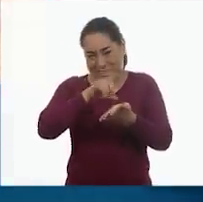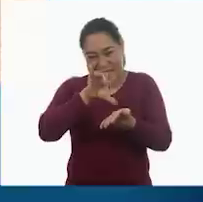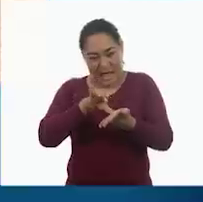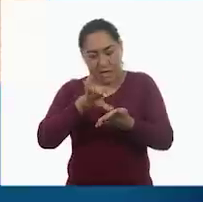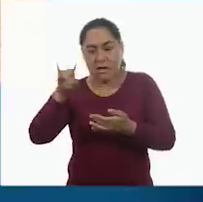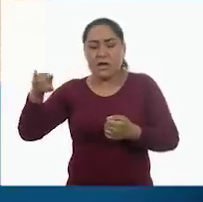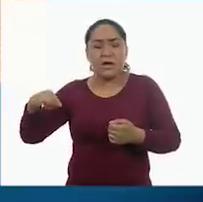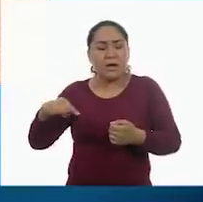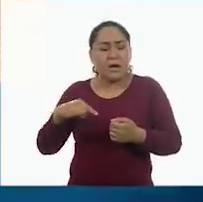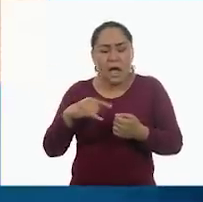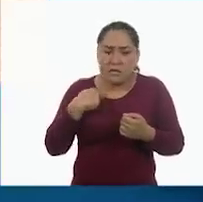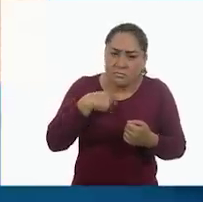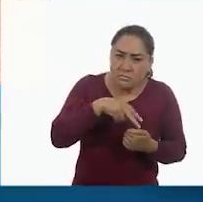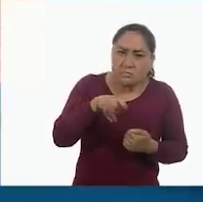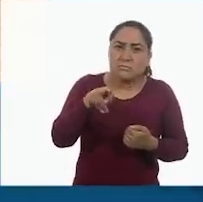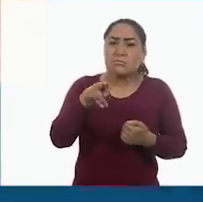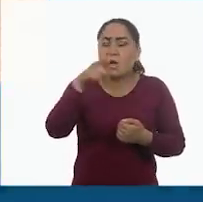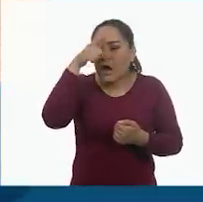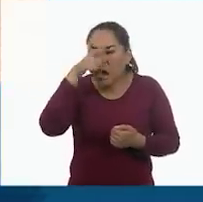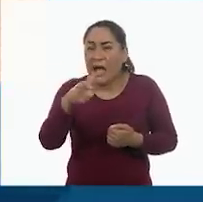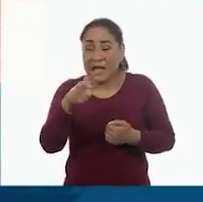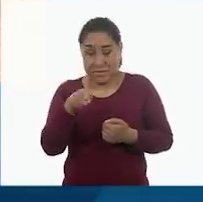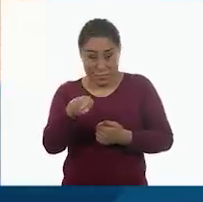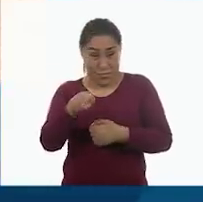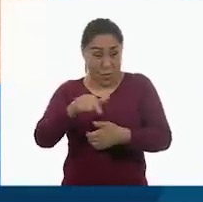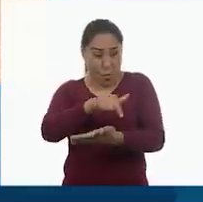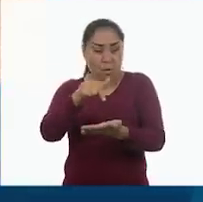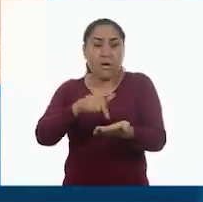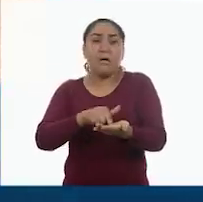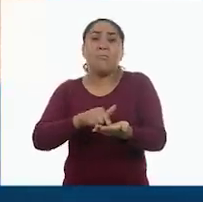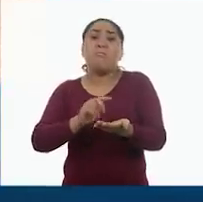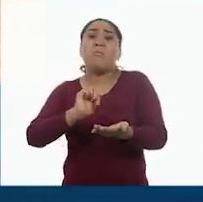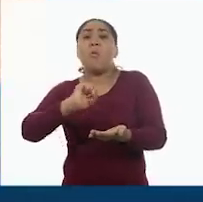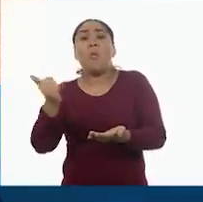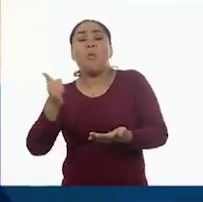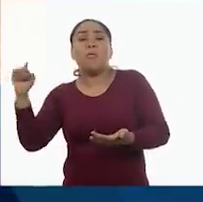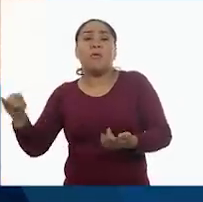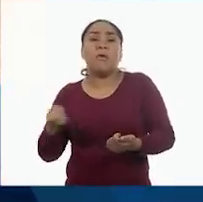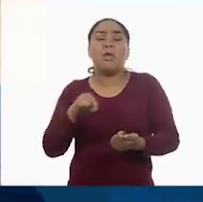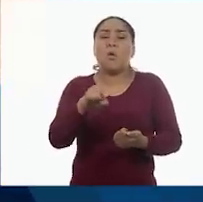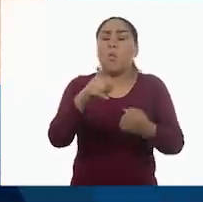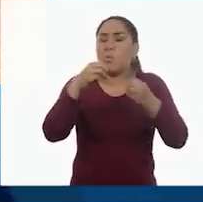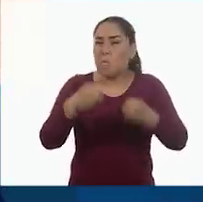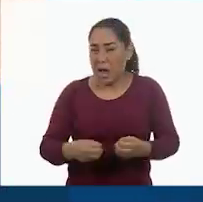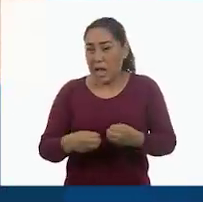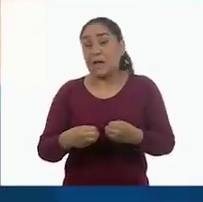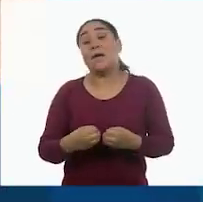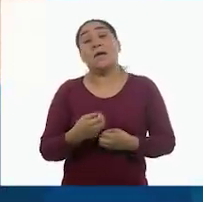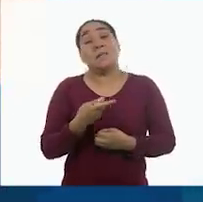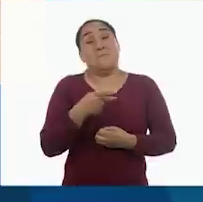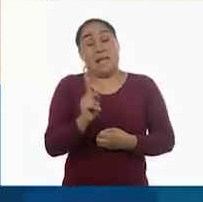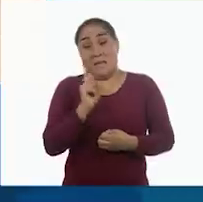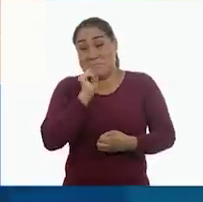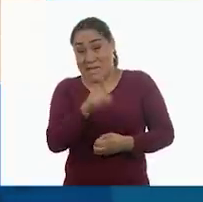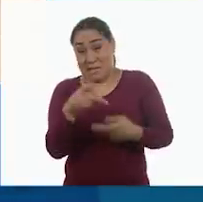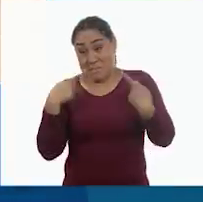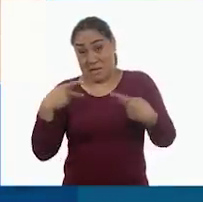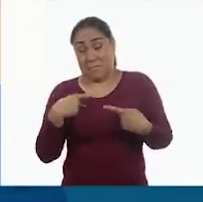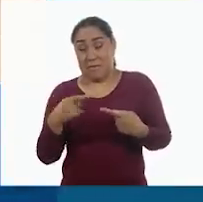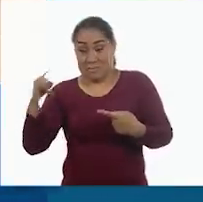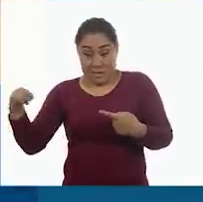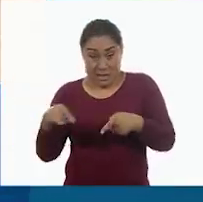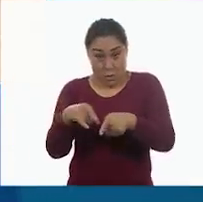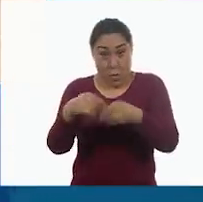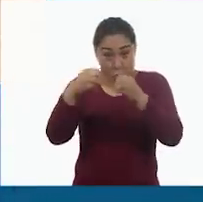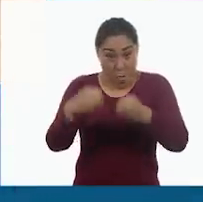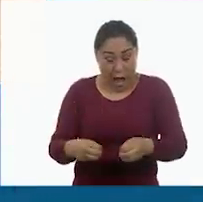cuenta que ese lugar ya estaba ocupado. Sin embargo, las personas que ocuparon ese